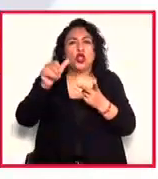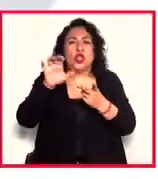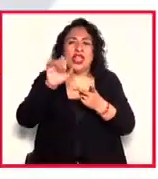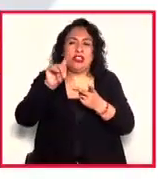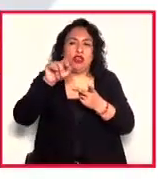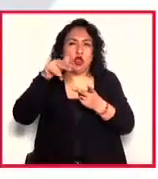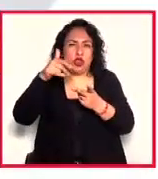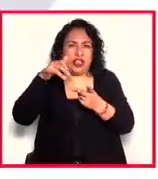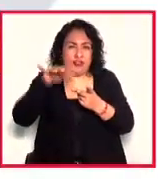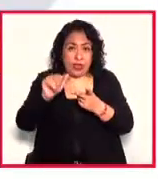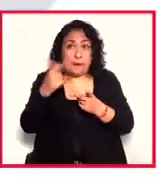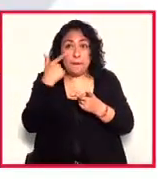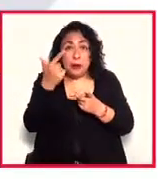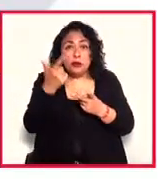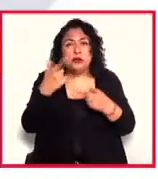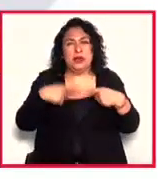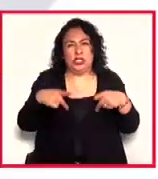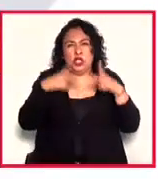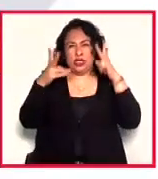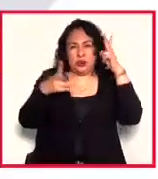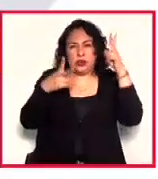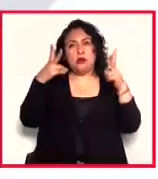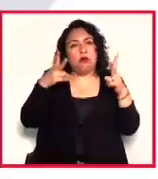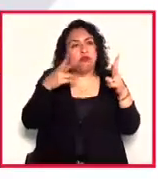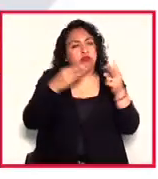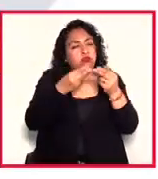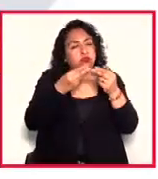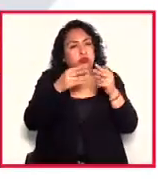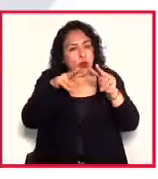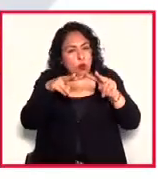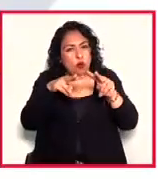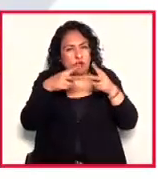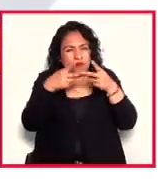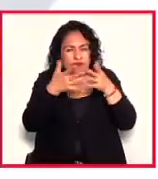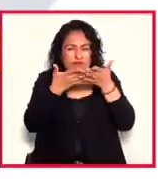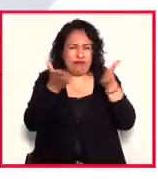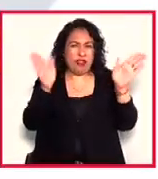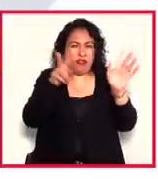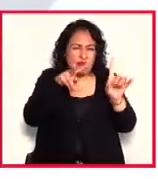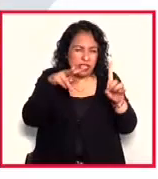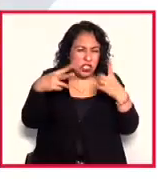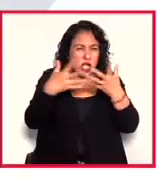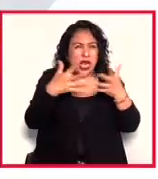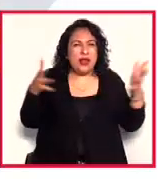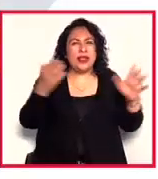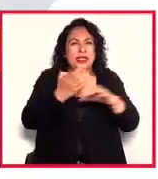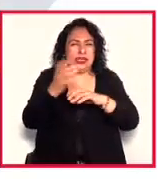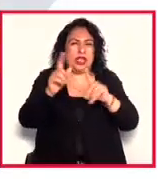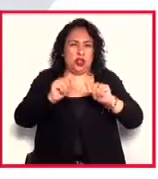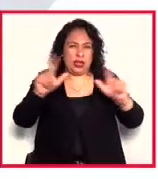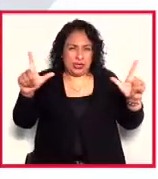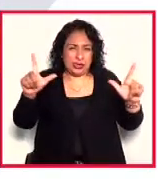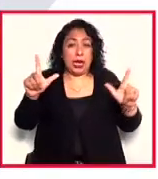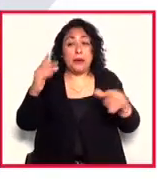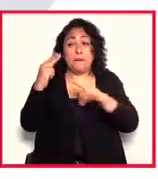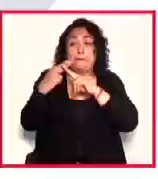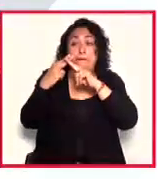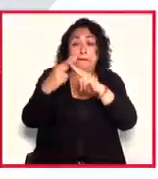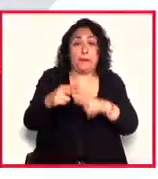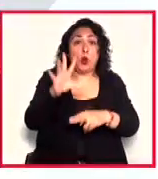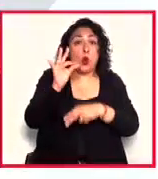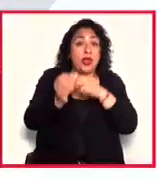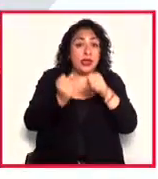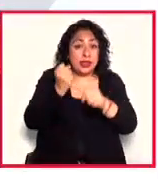que permiten a sus visitantes conocer un amplio panorama de la historia del territorio tlaxcalteca. En conmemoración de 4 décadas